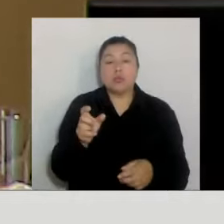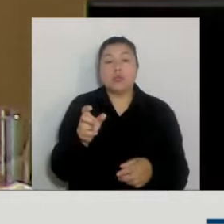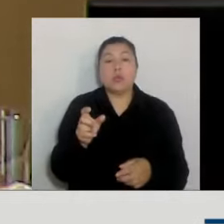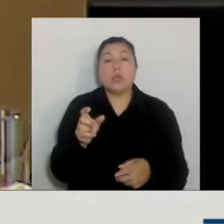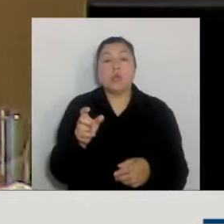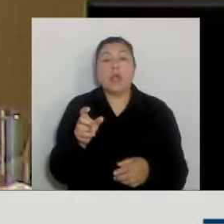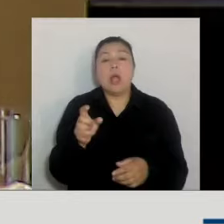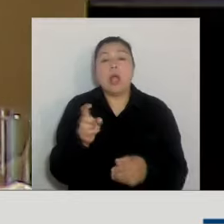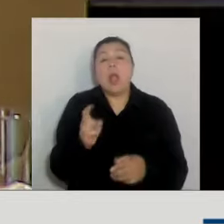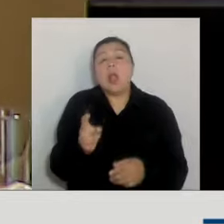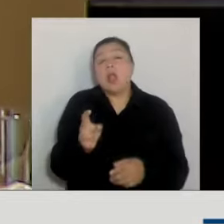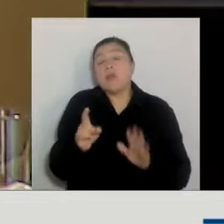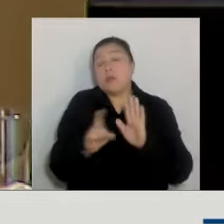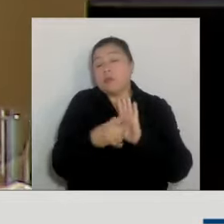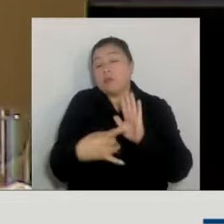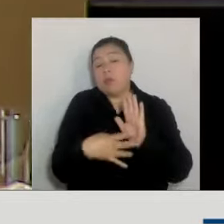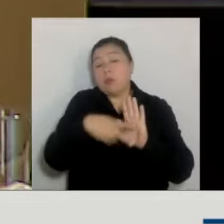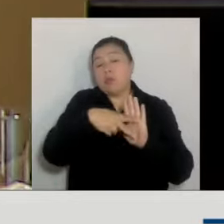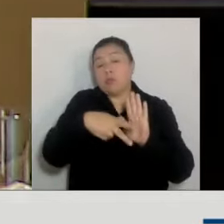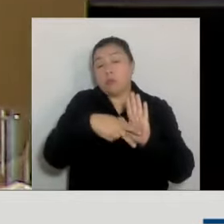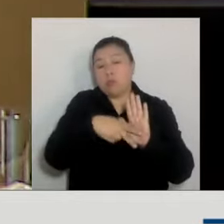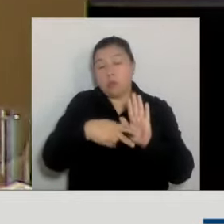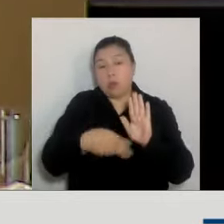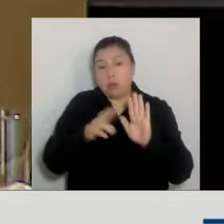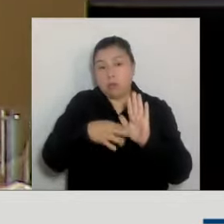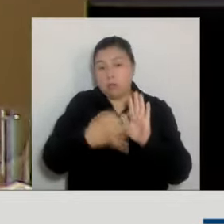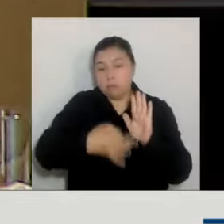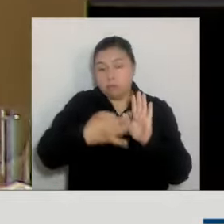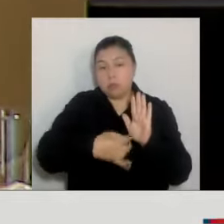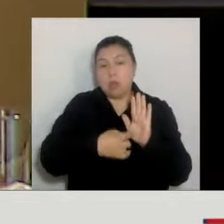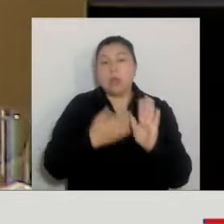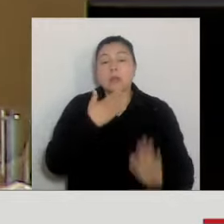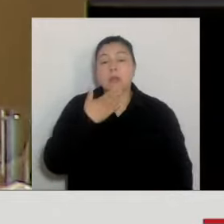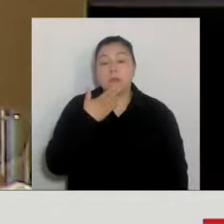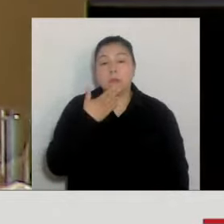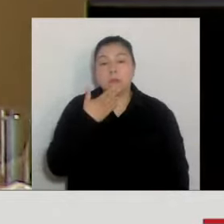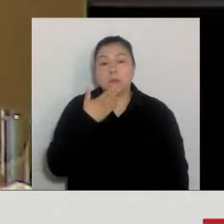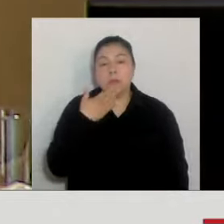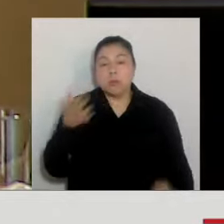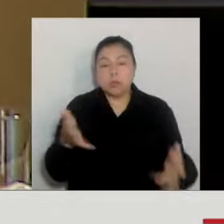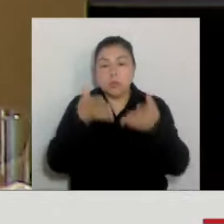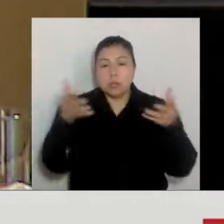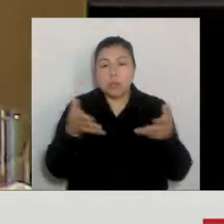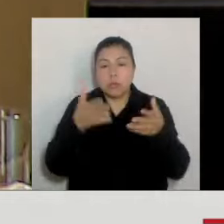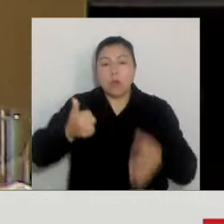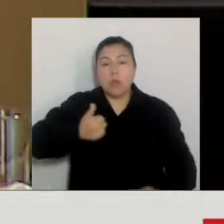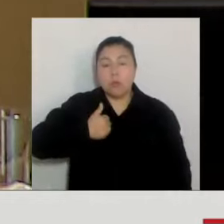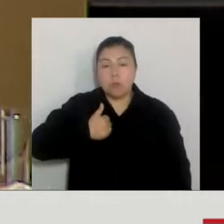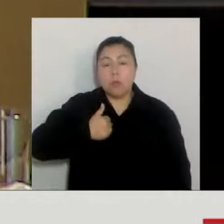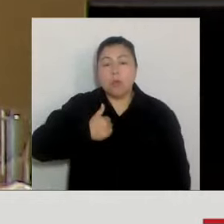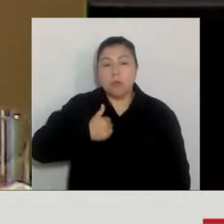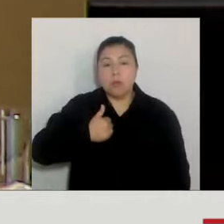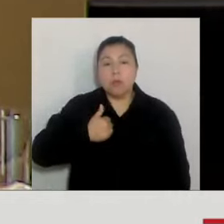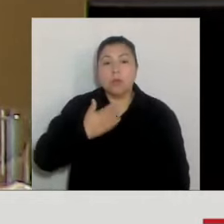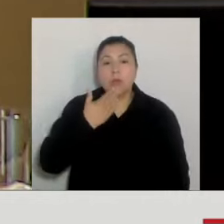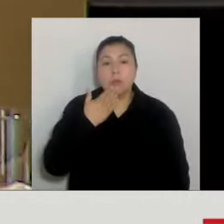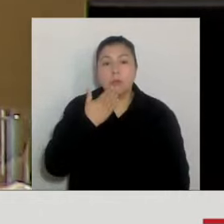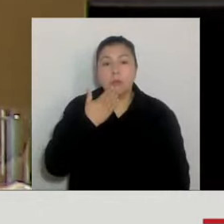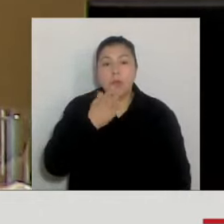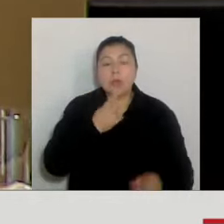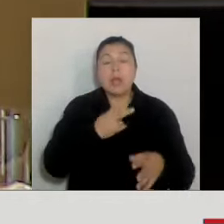cumplimiento de la normativa vigente Y establecer también incentivos al cumplimiento hablamos de herramientas